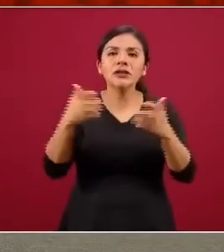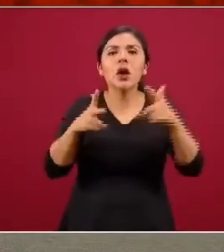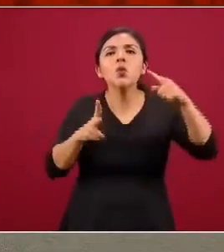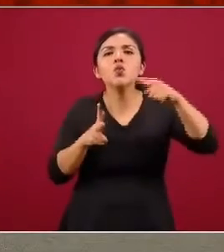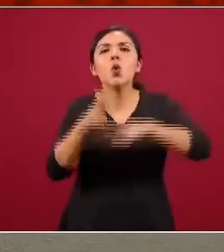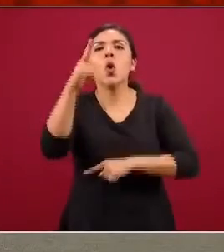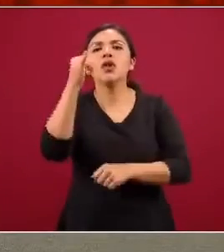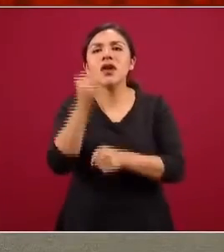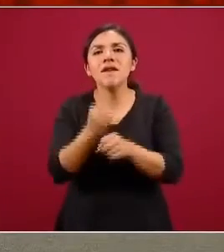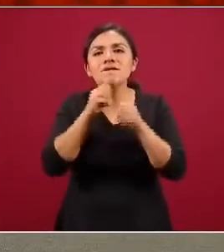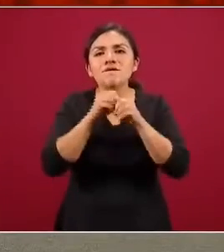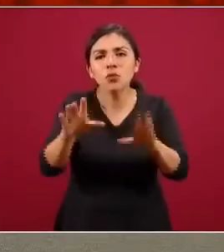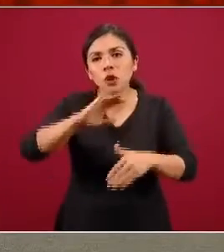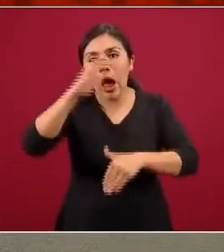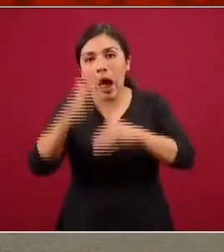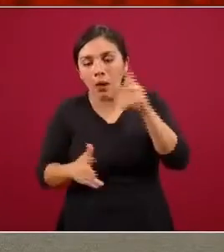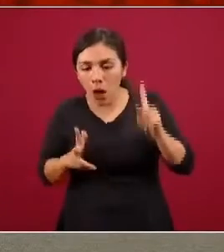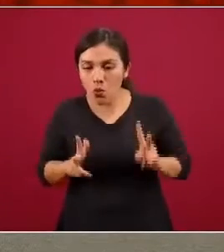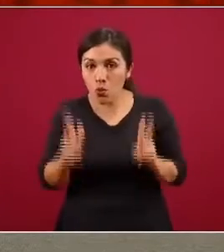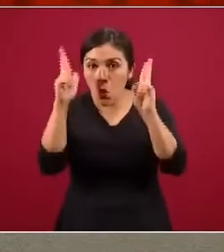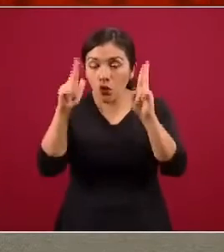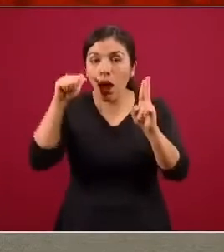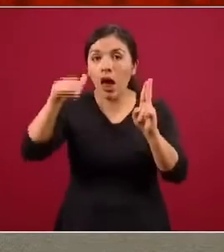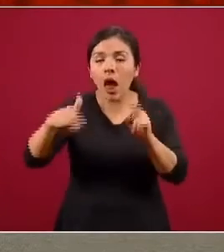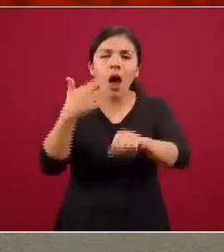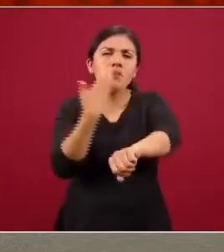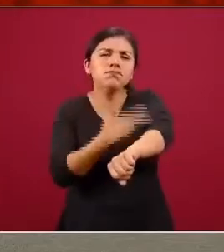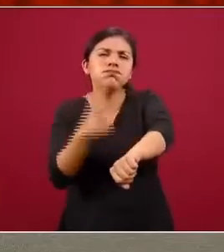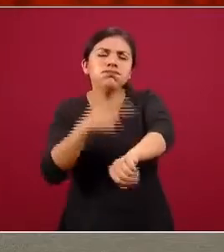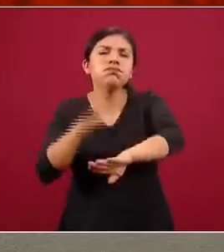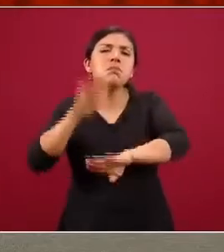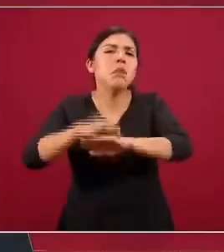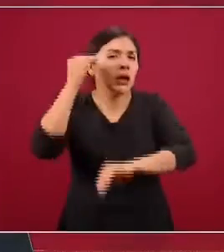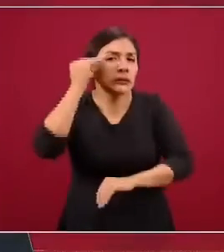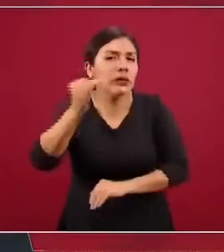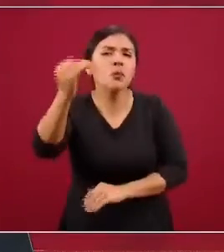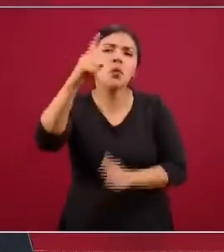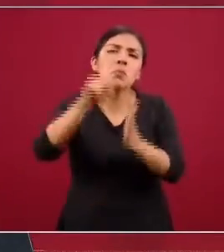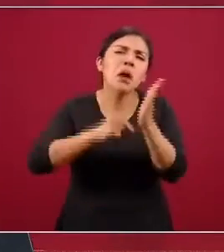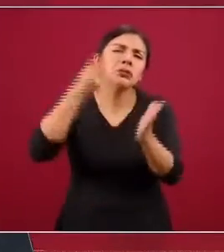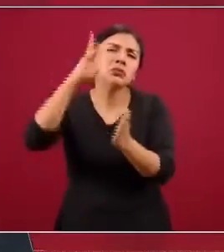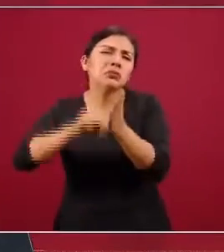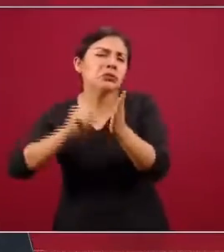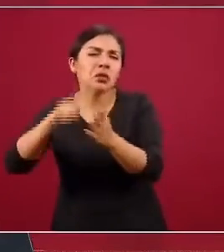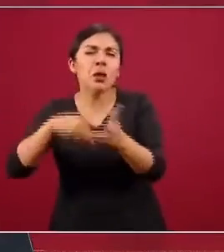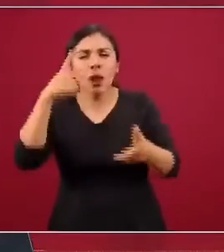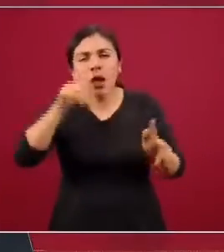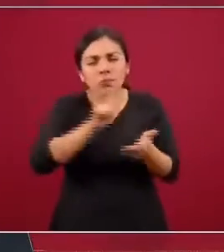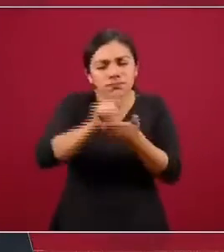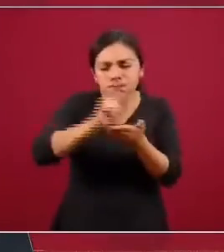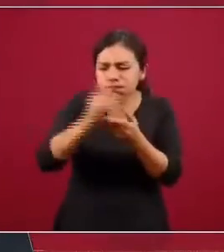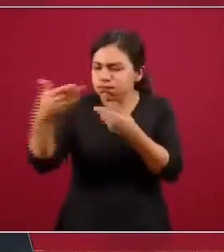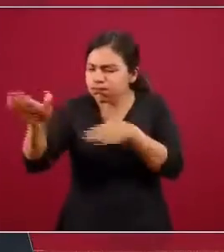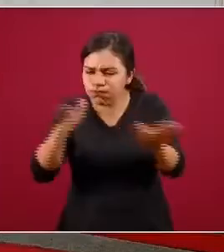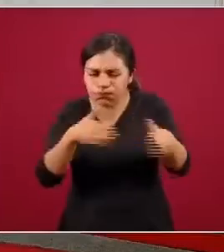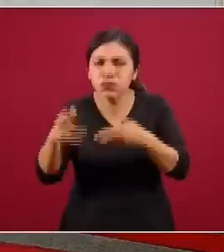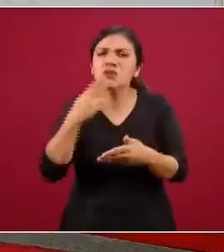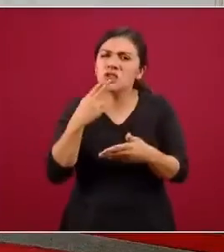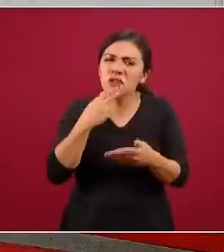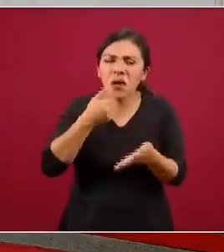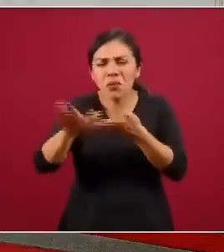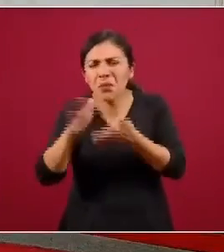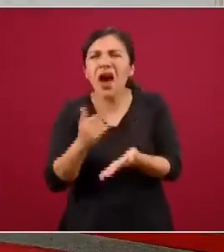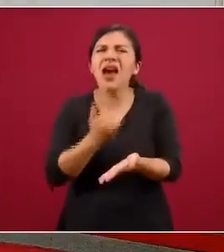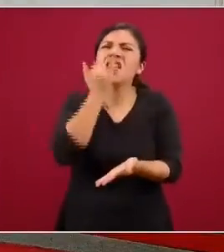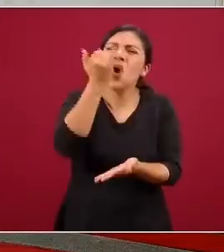un corte de información, y luego viene un proceso que dura varios meses, en donde hace una depuración de información que puede